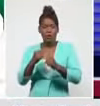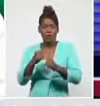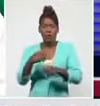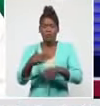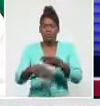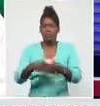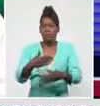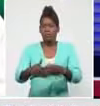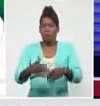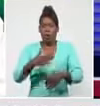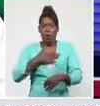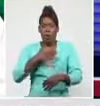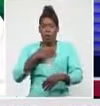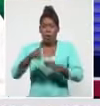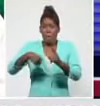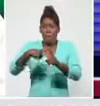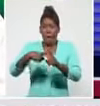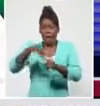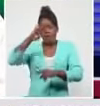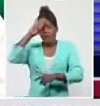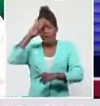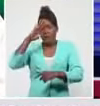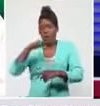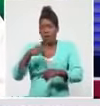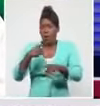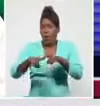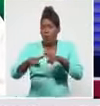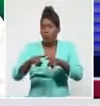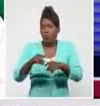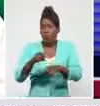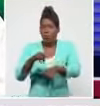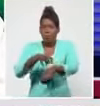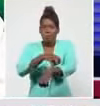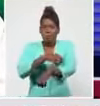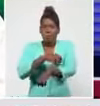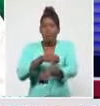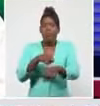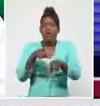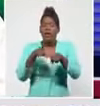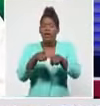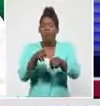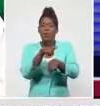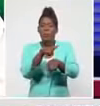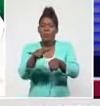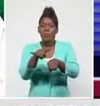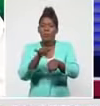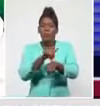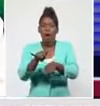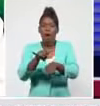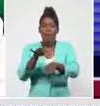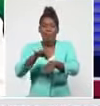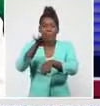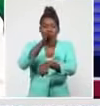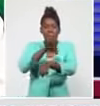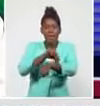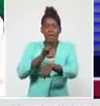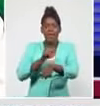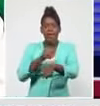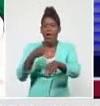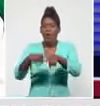puedan lograr la vacuna? Es lo que nos pasa con el dengue, es lo que nos ha pasado con el virus del